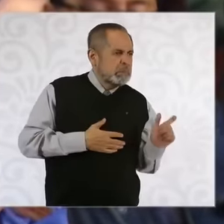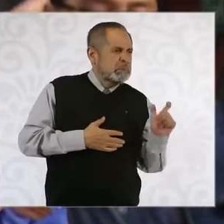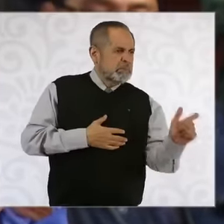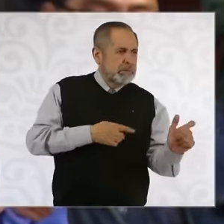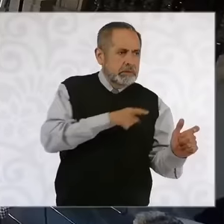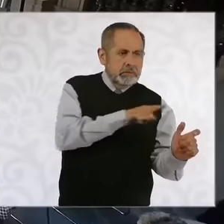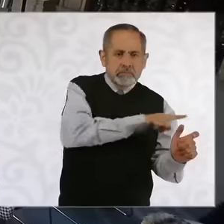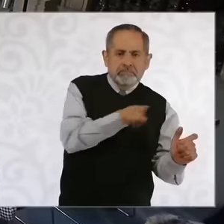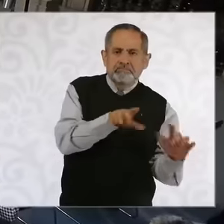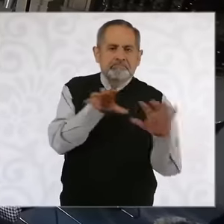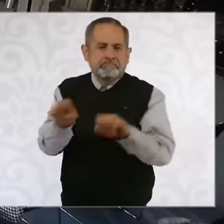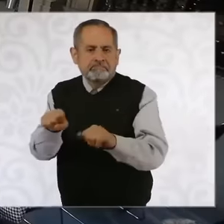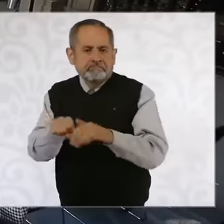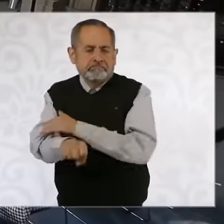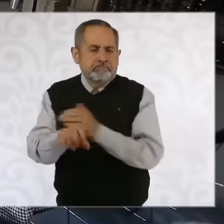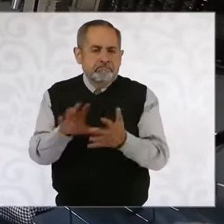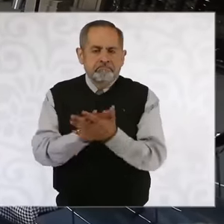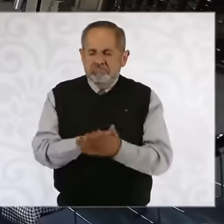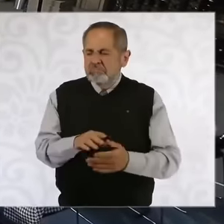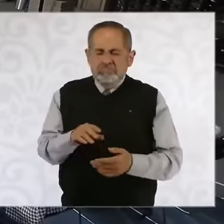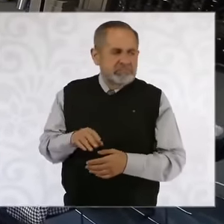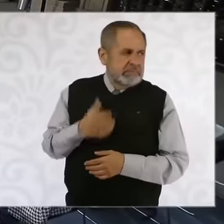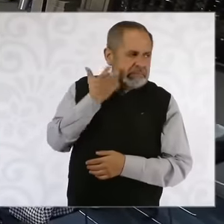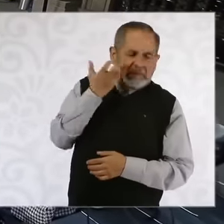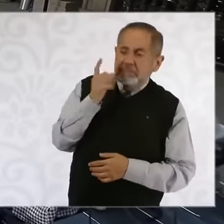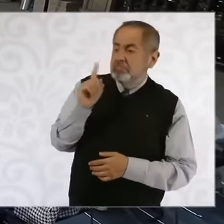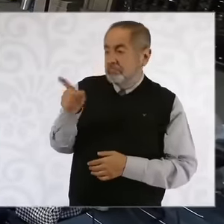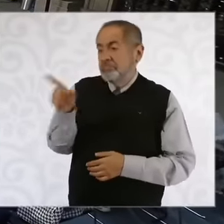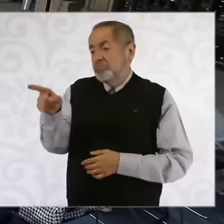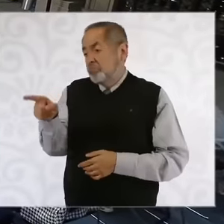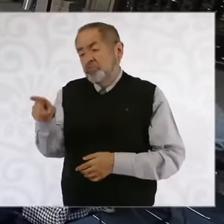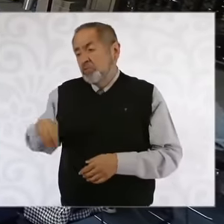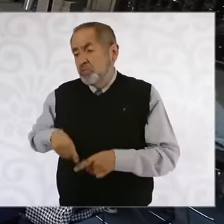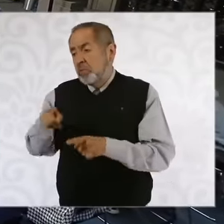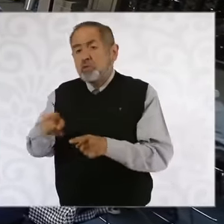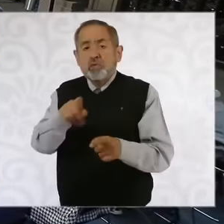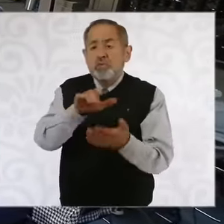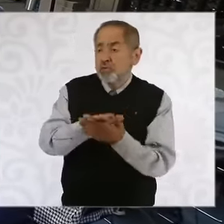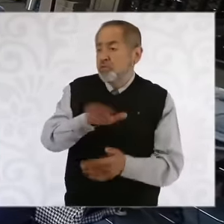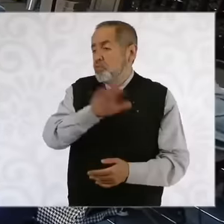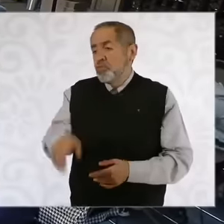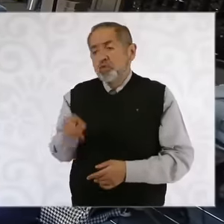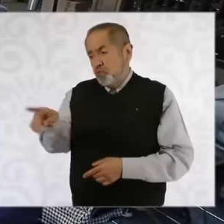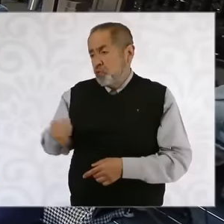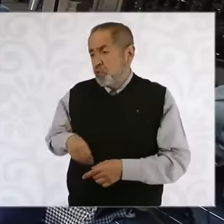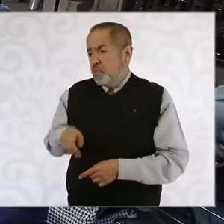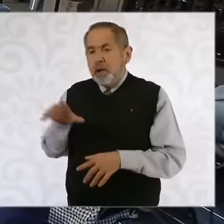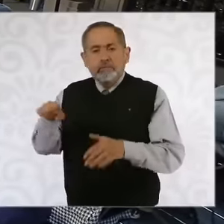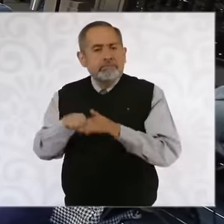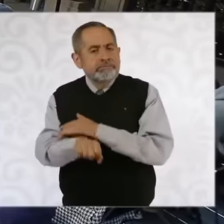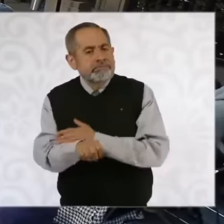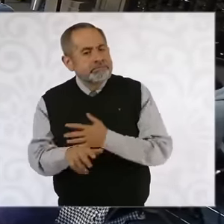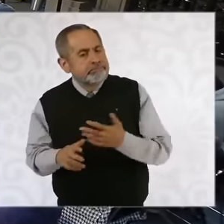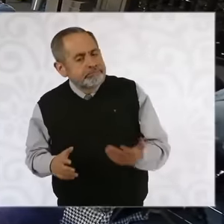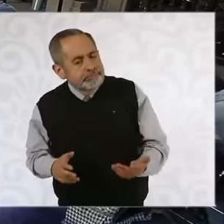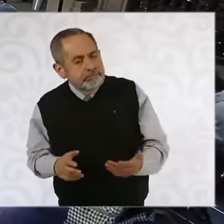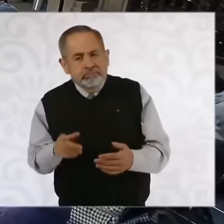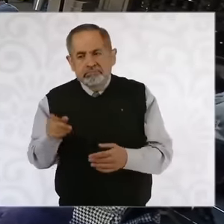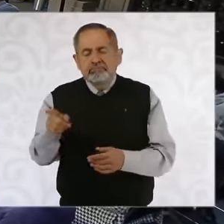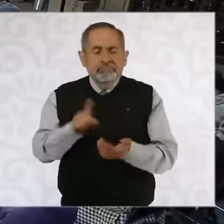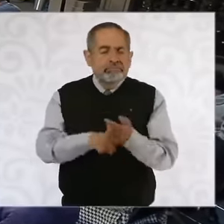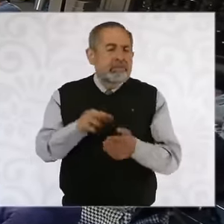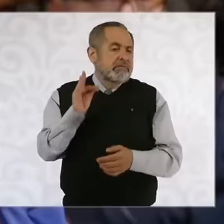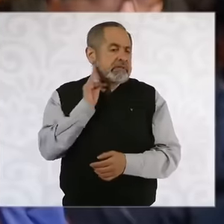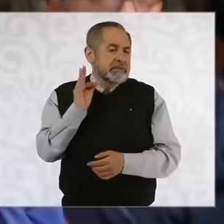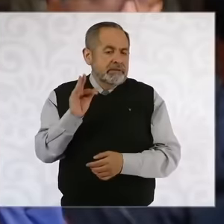y responsable de la desaparición, de la muerte de su esposo. En esa postura pone la Fiscalía